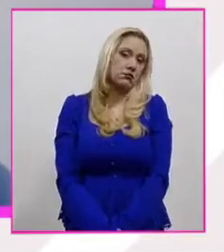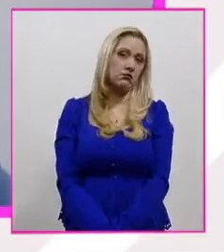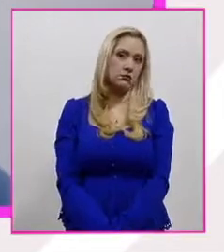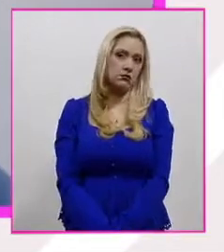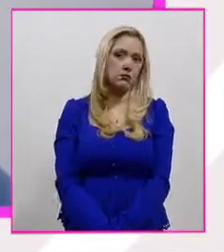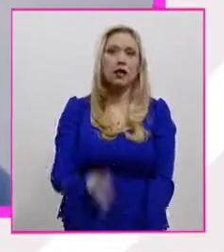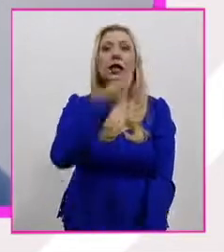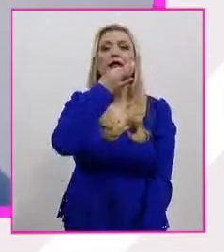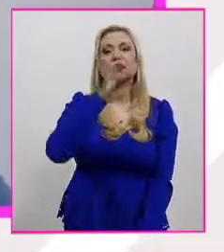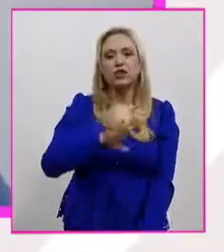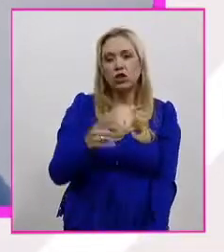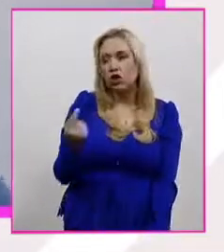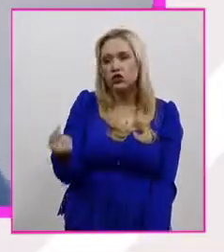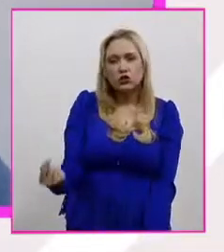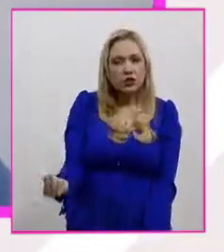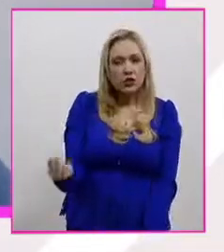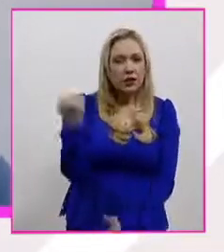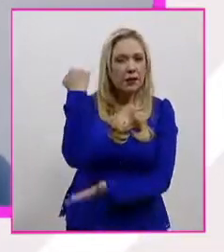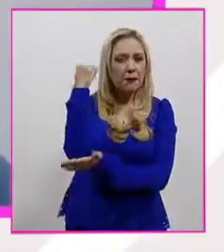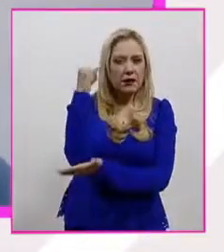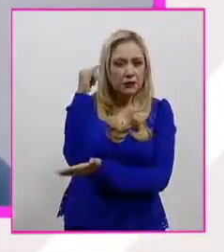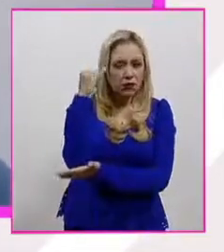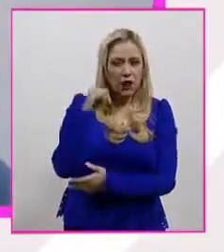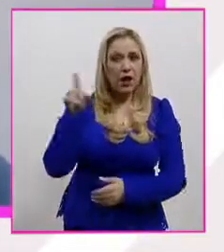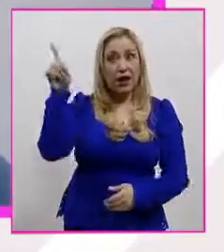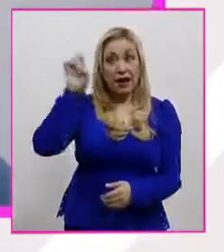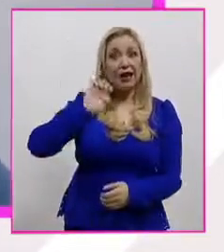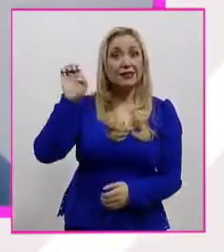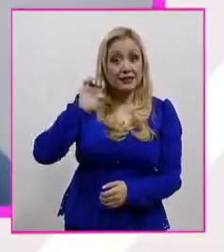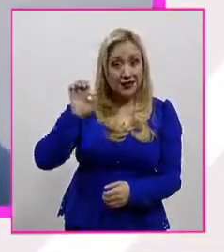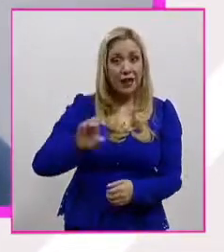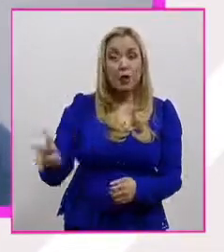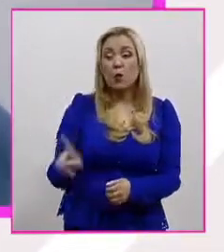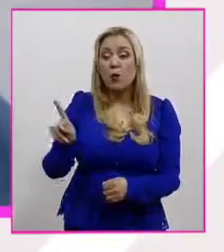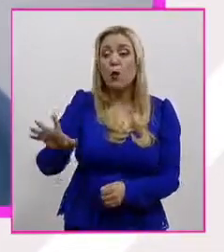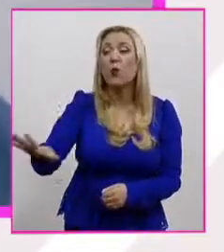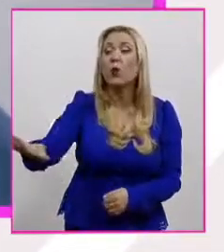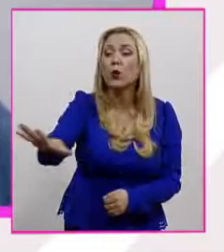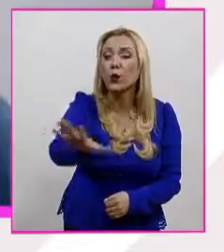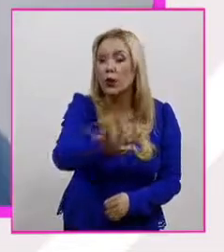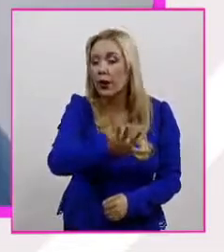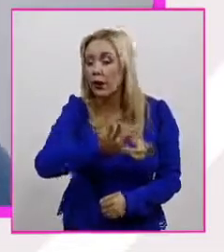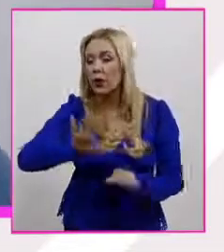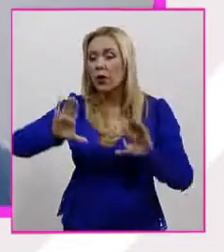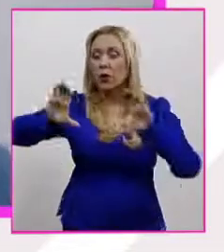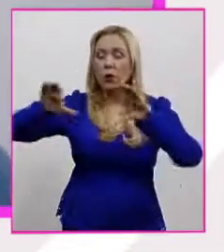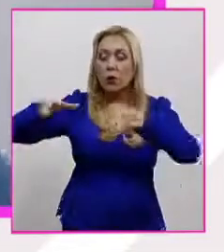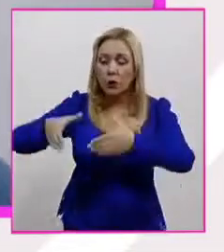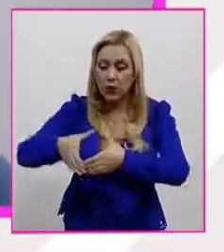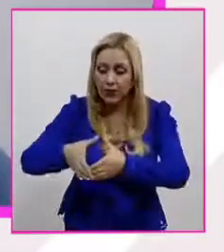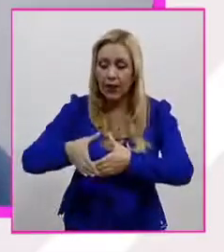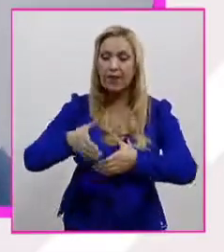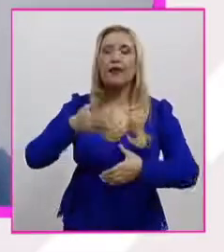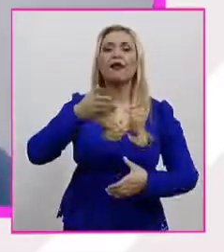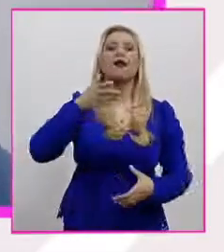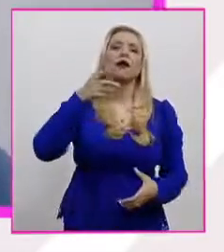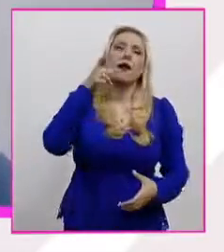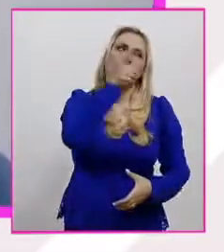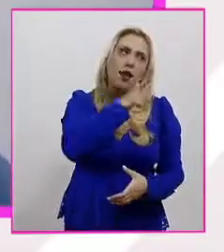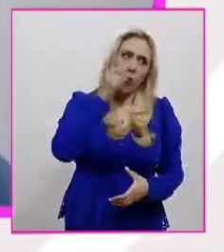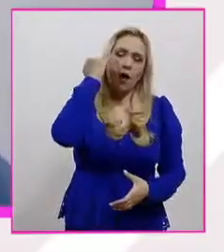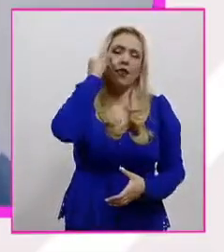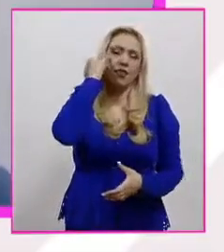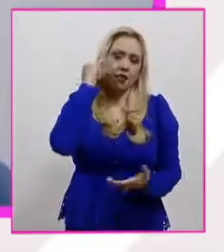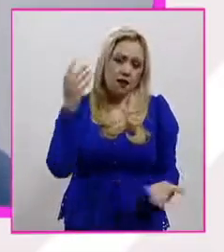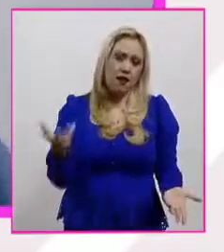niñas chiquitas de preescolar, en Ensenada, en San Quintín, en una comunidad que habla lengua indígena, que se dedica a cuestiones